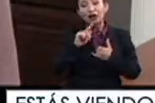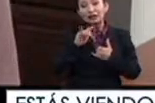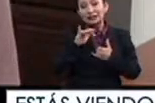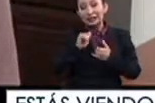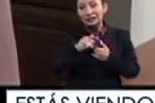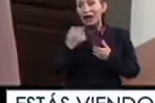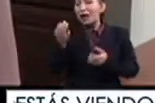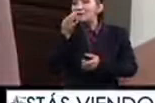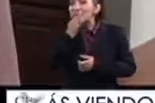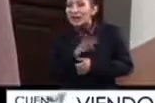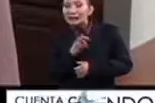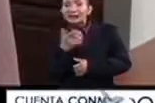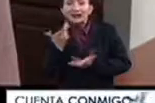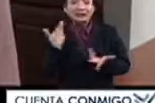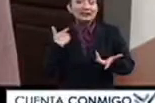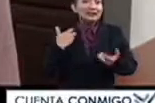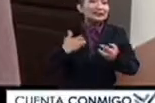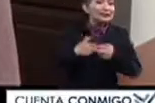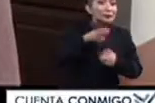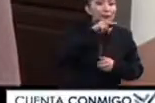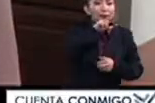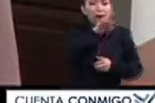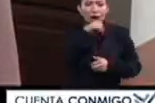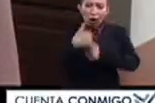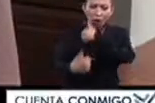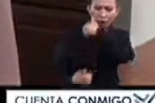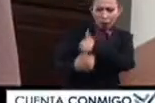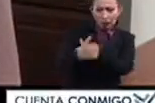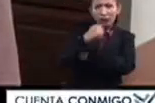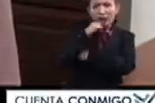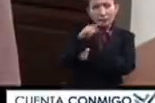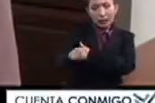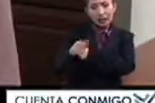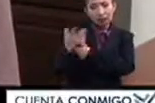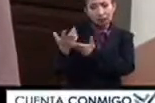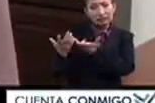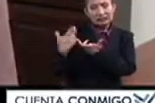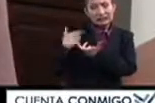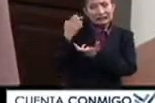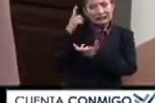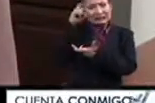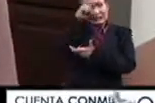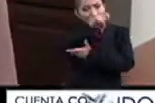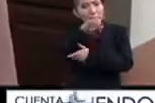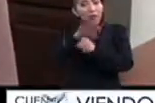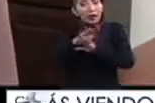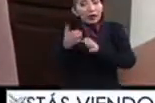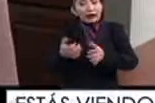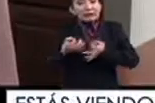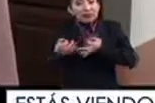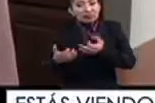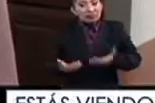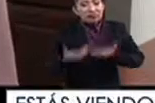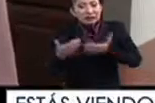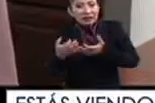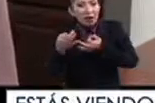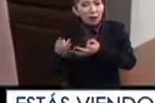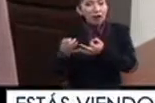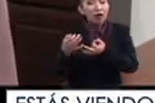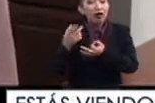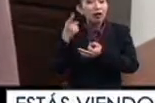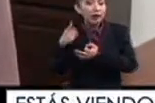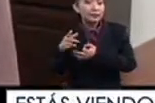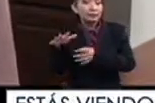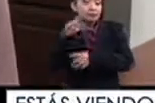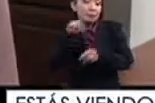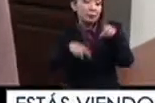la fiesta y el desasosiego. Competir también es una catástrofe, porque el impulso con el que uno se forja es